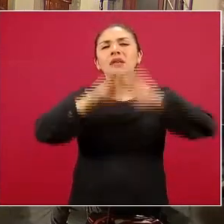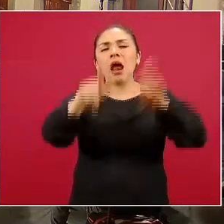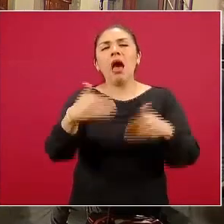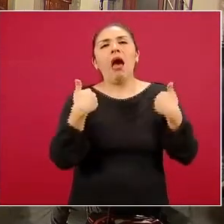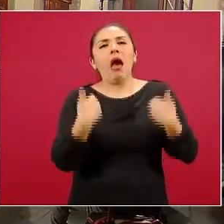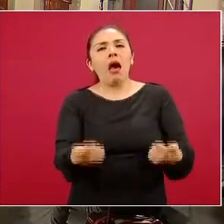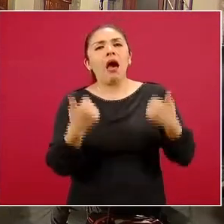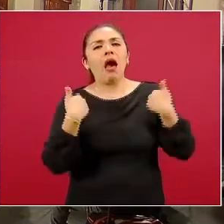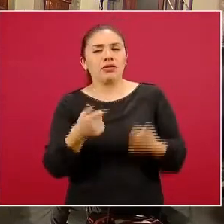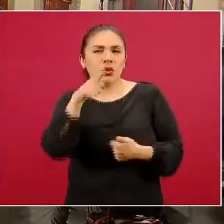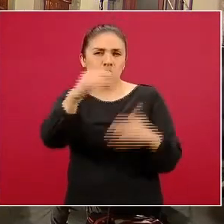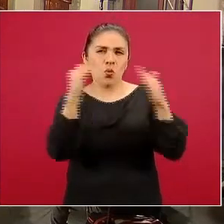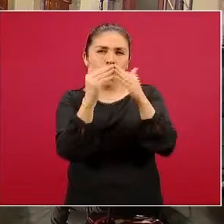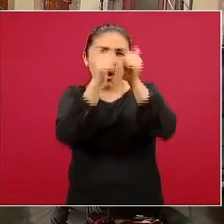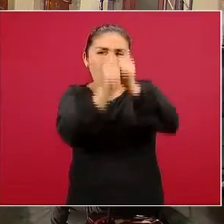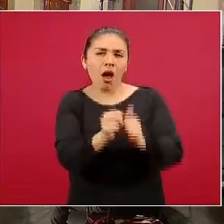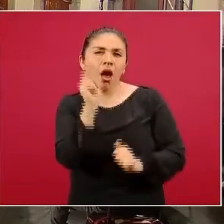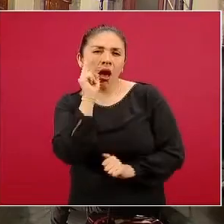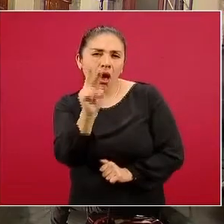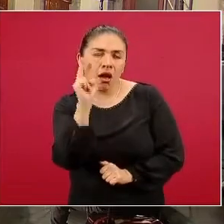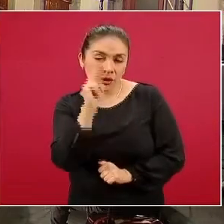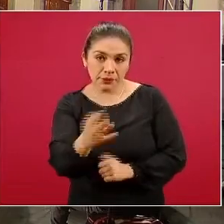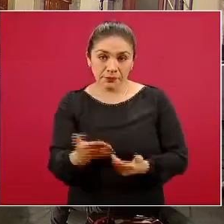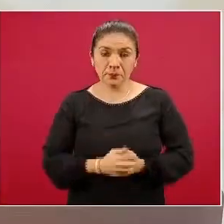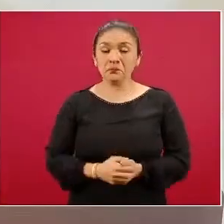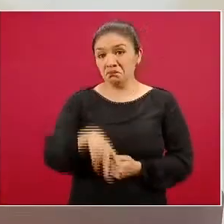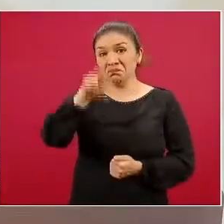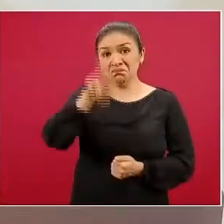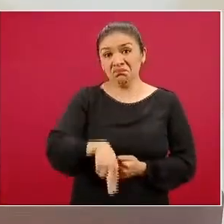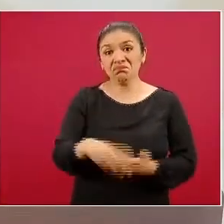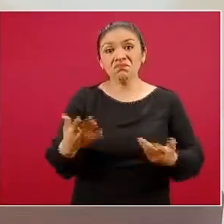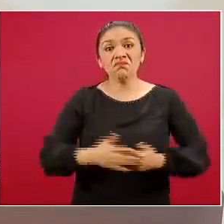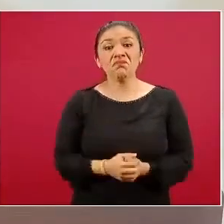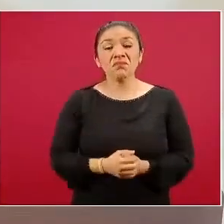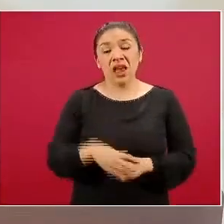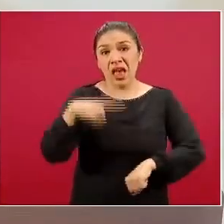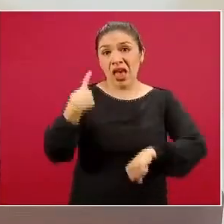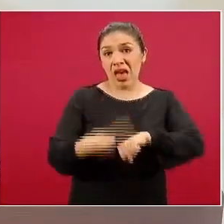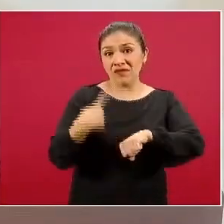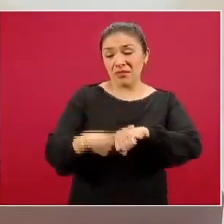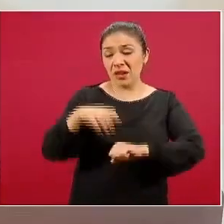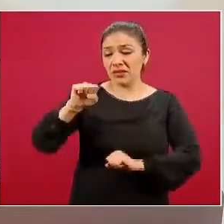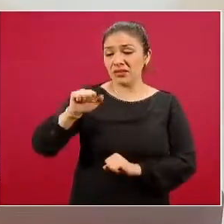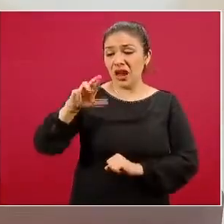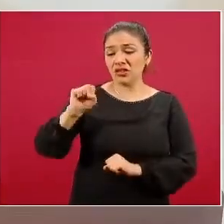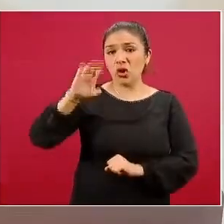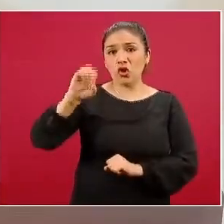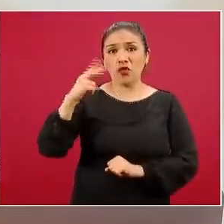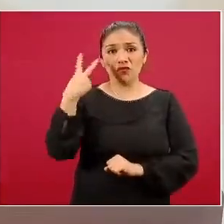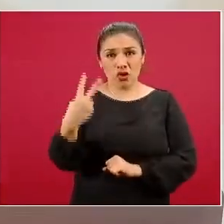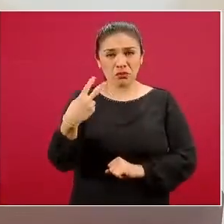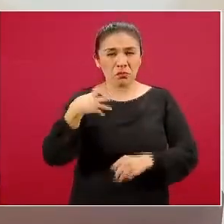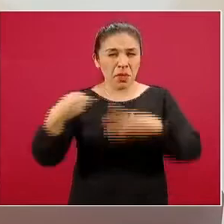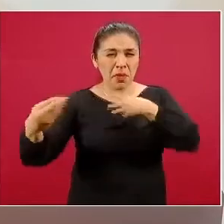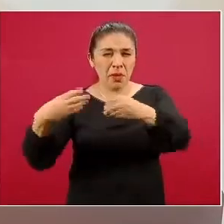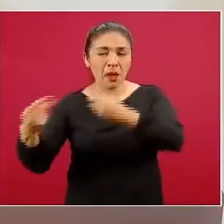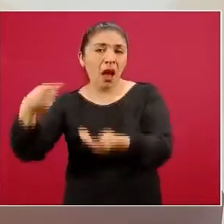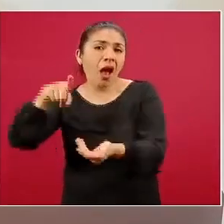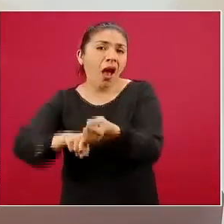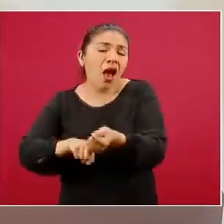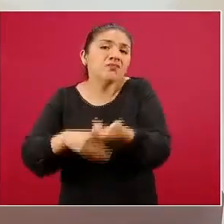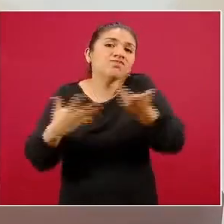ustedes que se encuentran en sus casas. Evidentemente la pandemia por SARS-CoV-2 tiene efectos